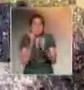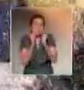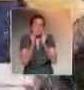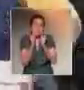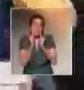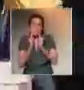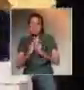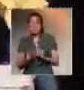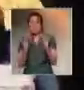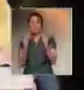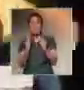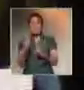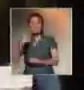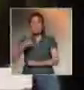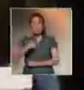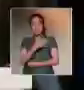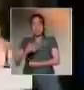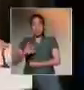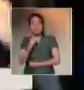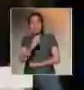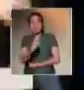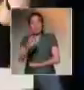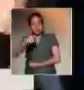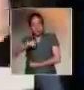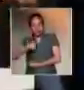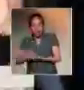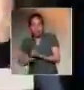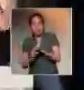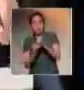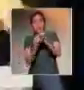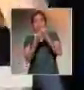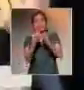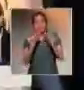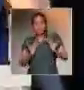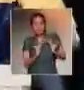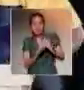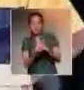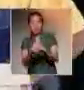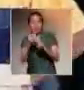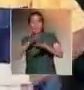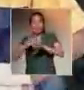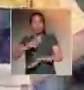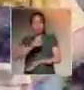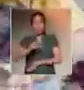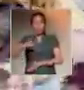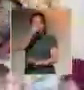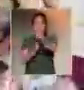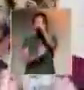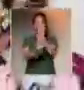lágrimas: aquí estoy yo para con ustedes defender la vida de los venezolanos.